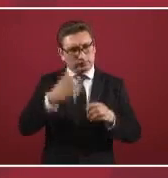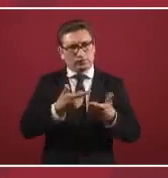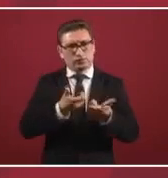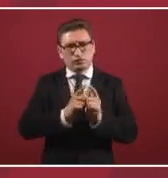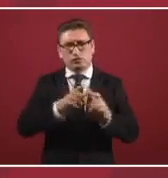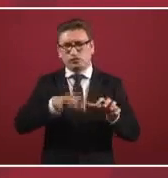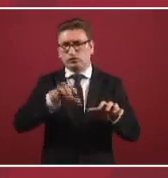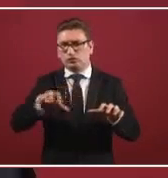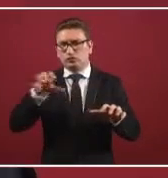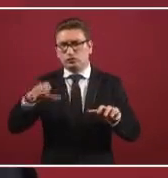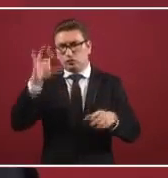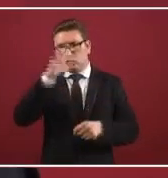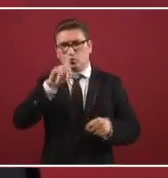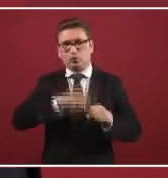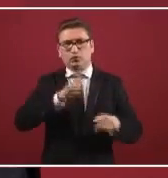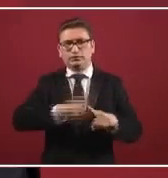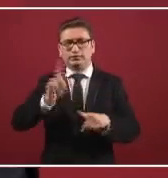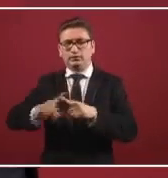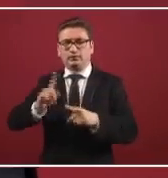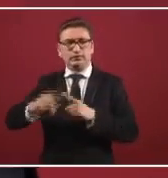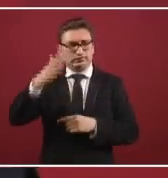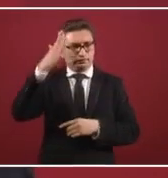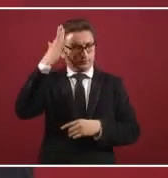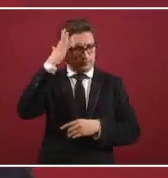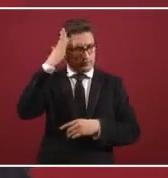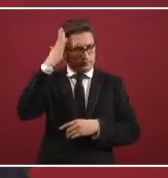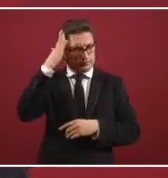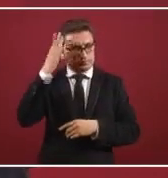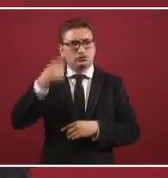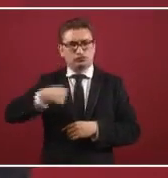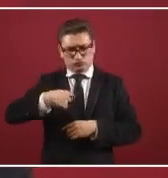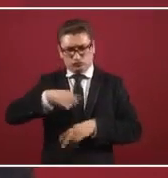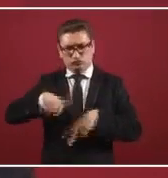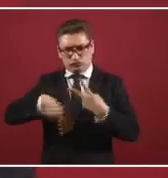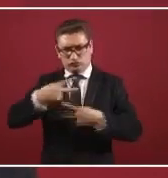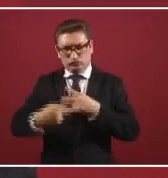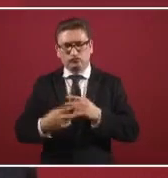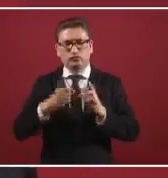las culturas originarias de nuestro país.